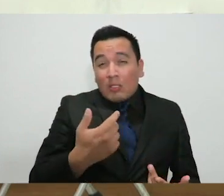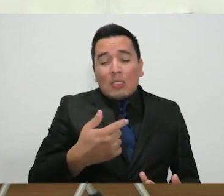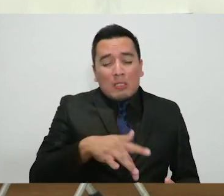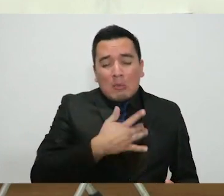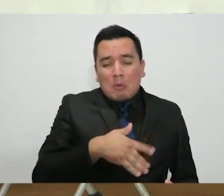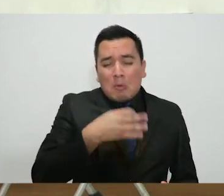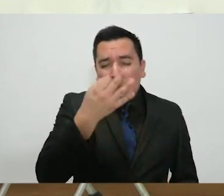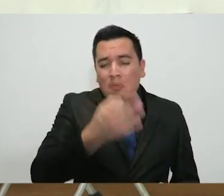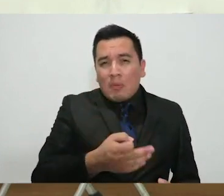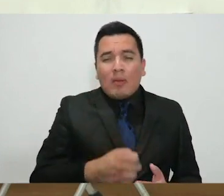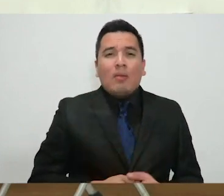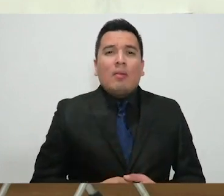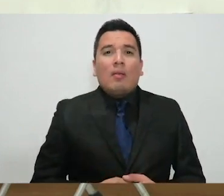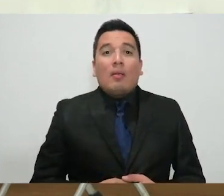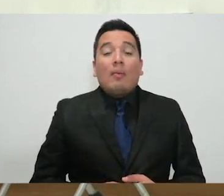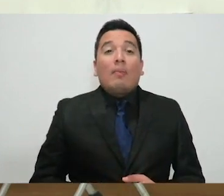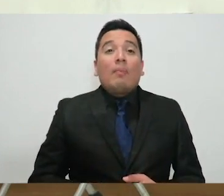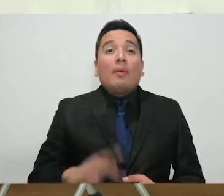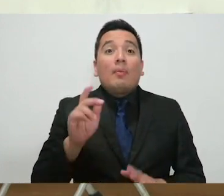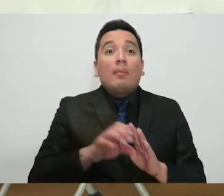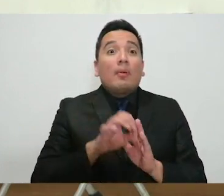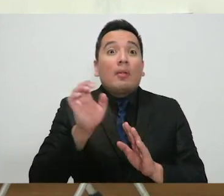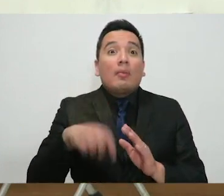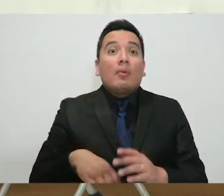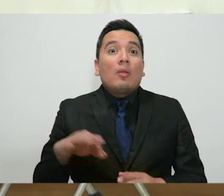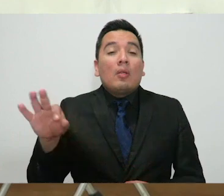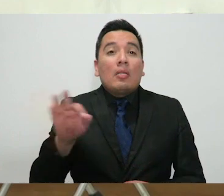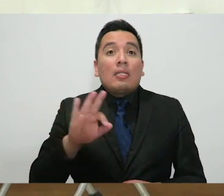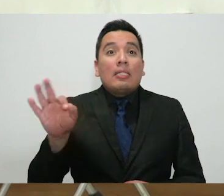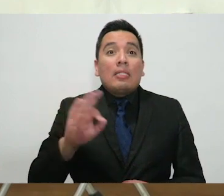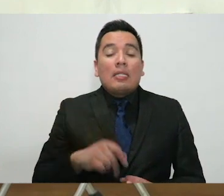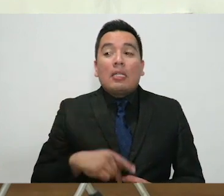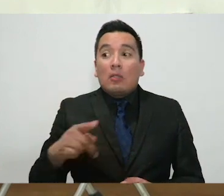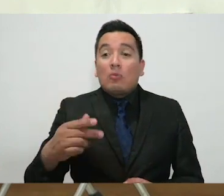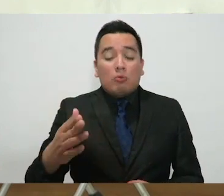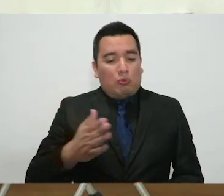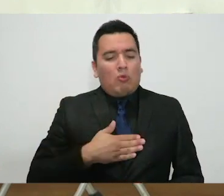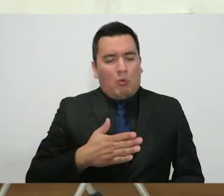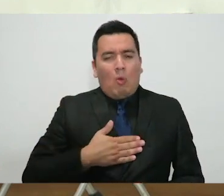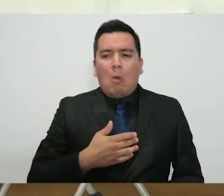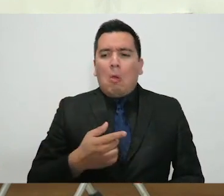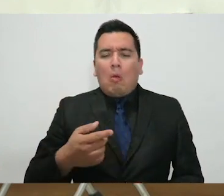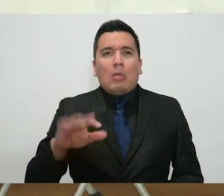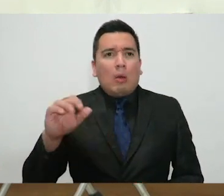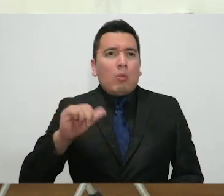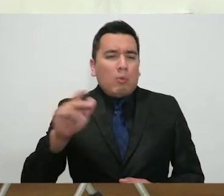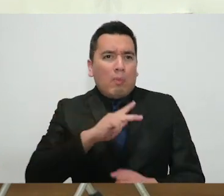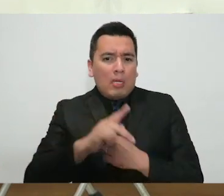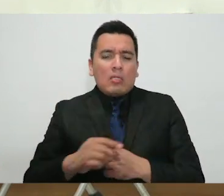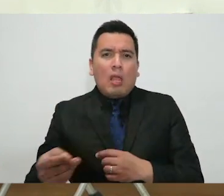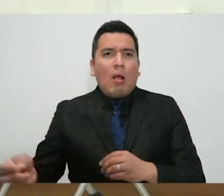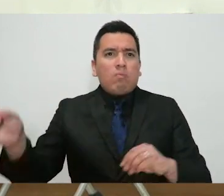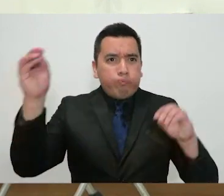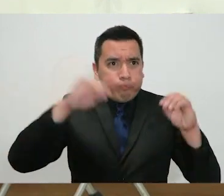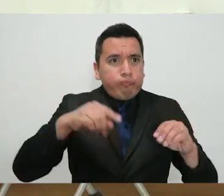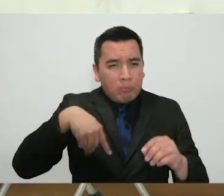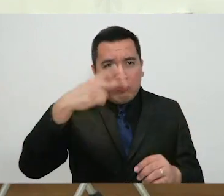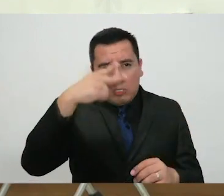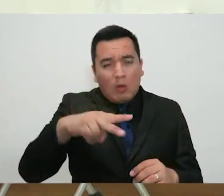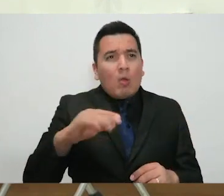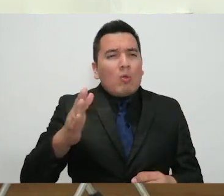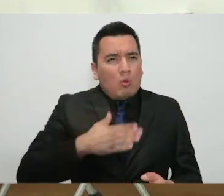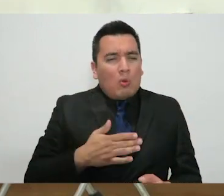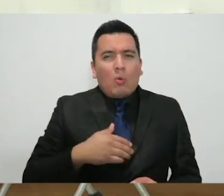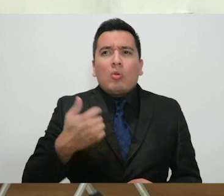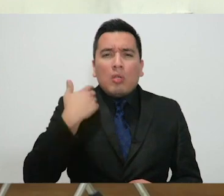sus diputados, etcétera, sino que potencialmente se puedan ser votados, es decir, el voto a aquellas